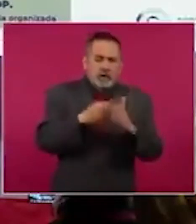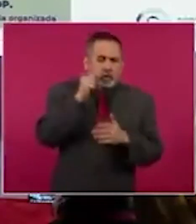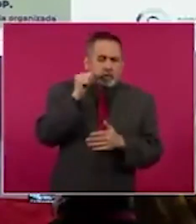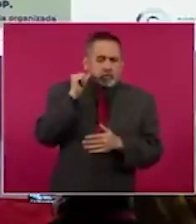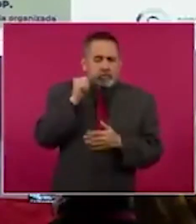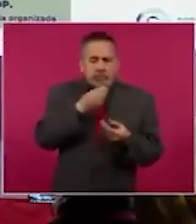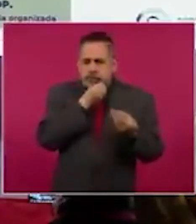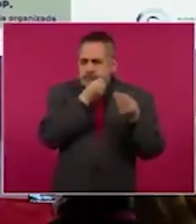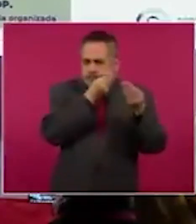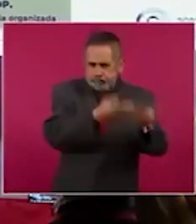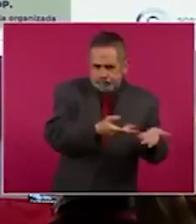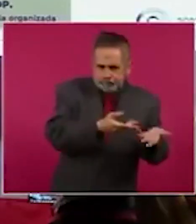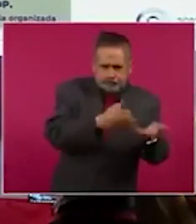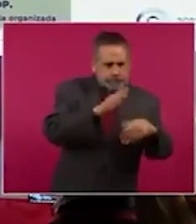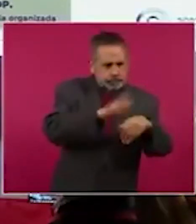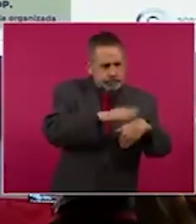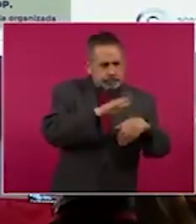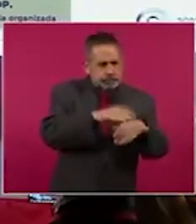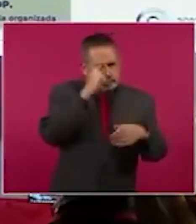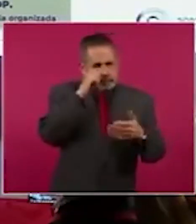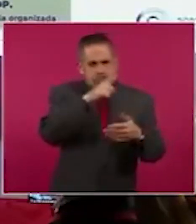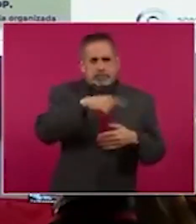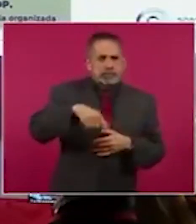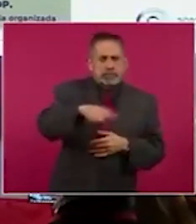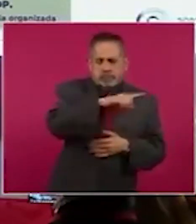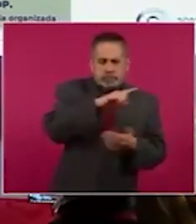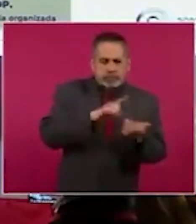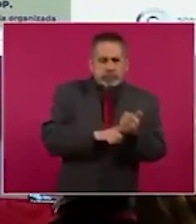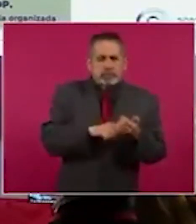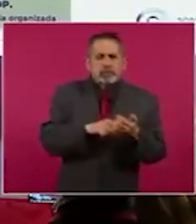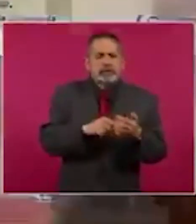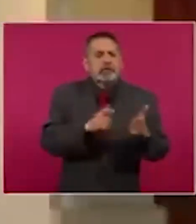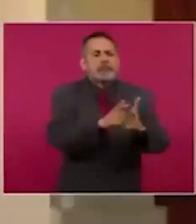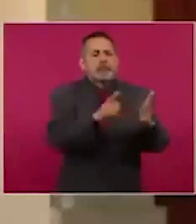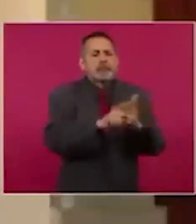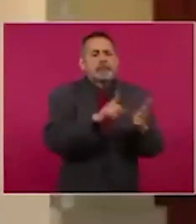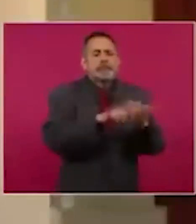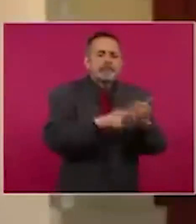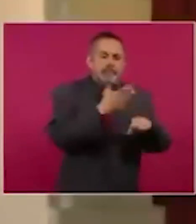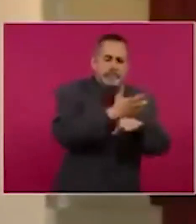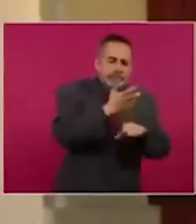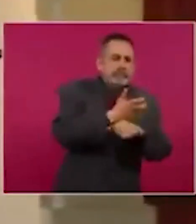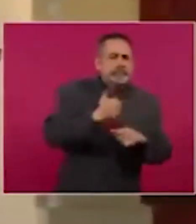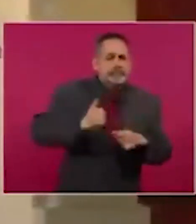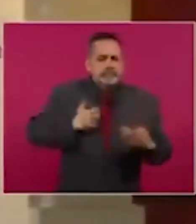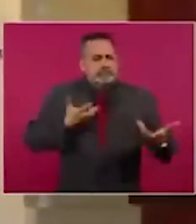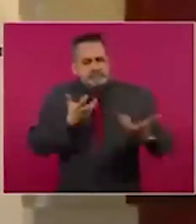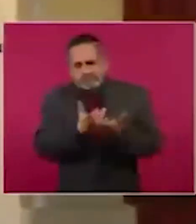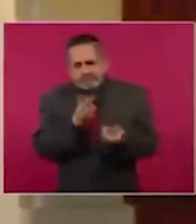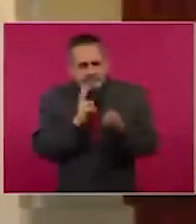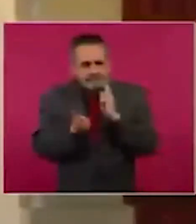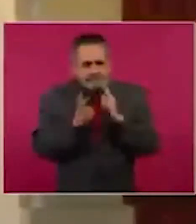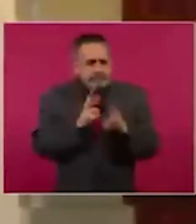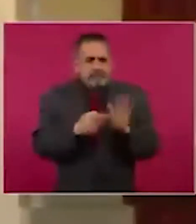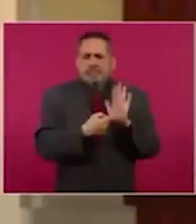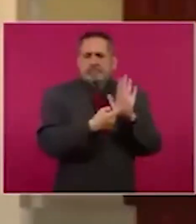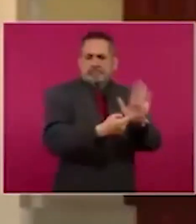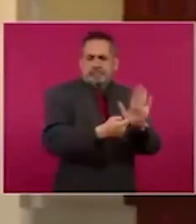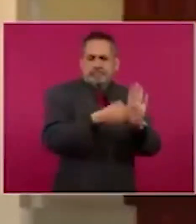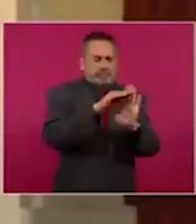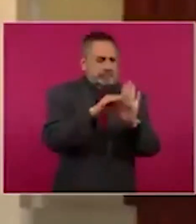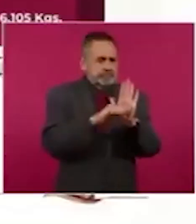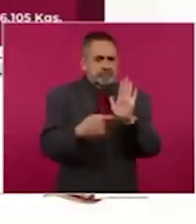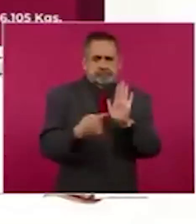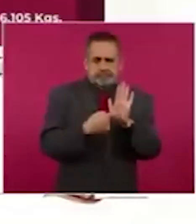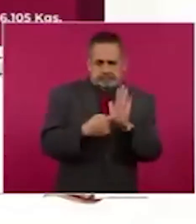El general Luis Crescencio Sandoval, secretario de la Defensa Nacional, aseguró que en la pasada cumbre de líderes de América del Norte se le informó al presidente